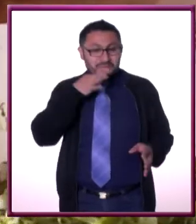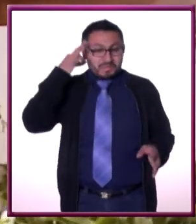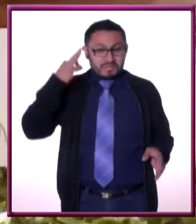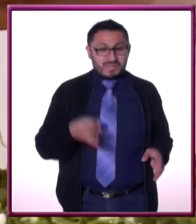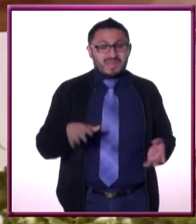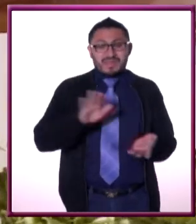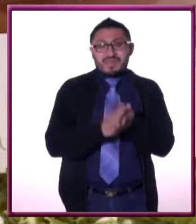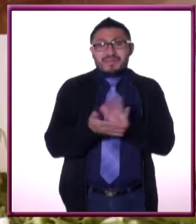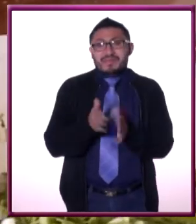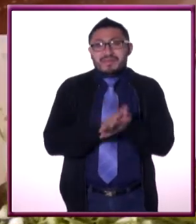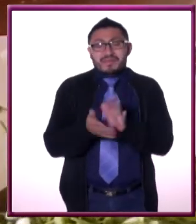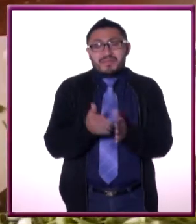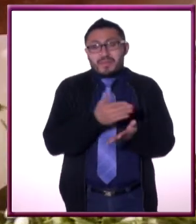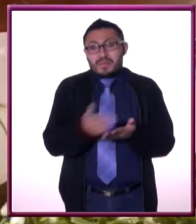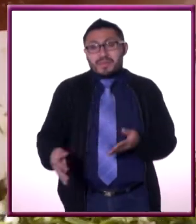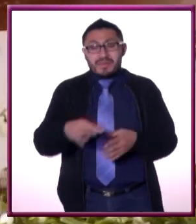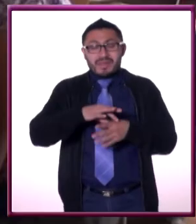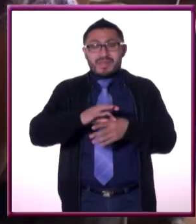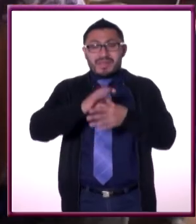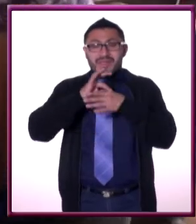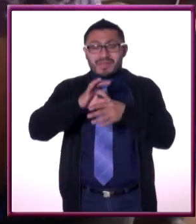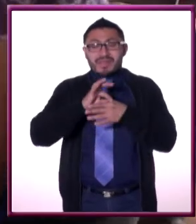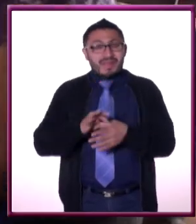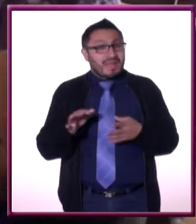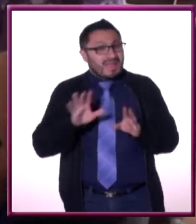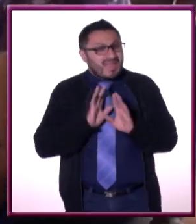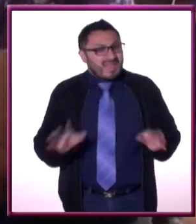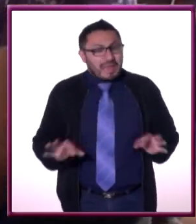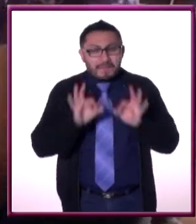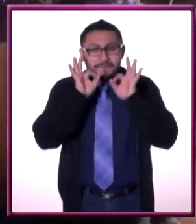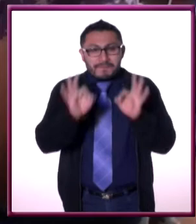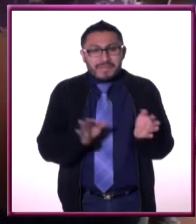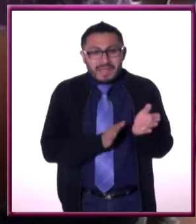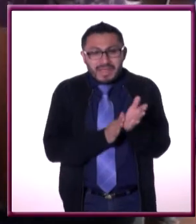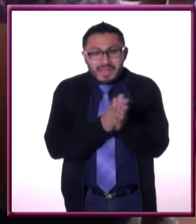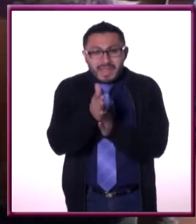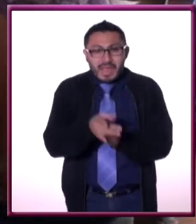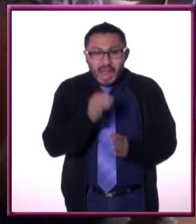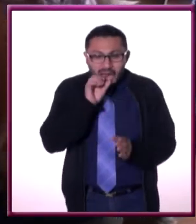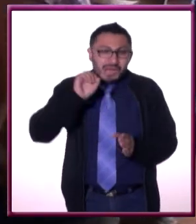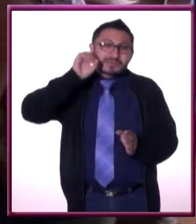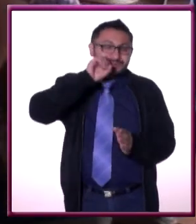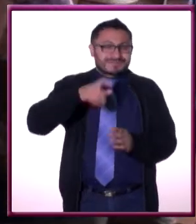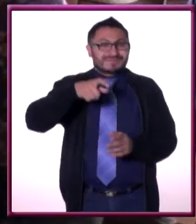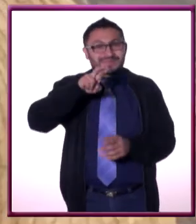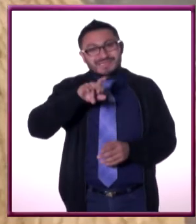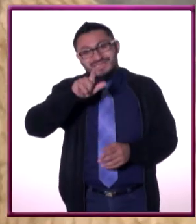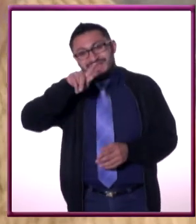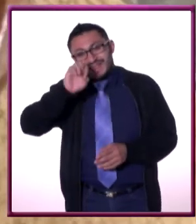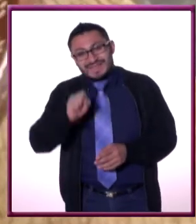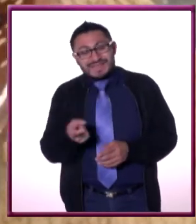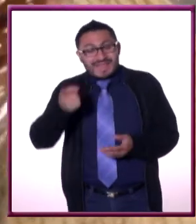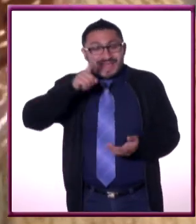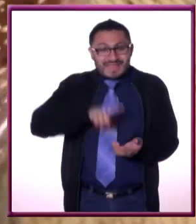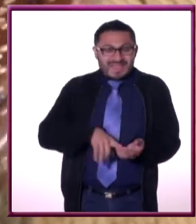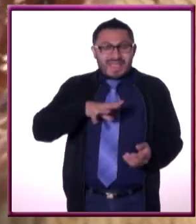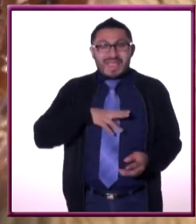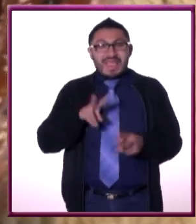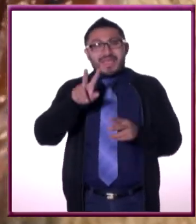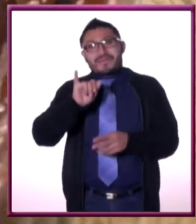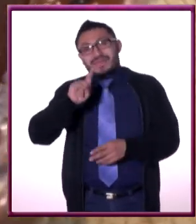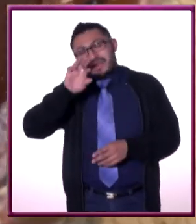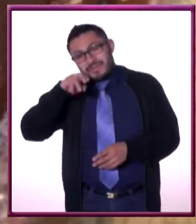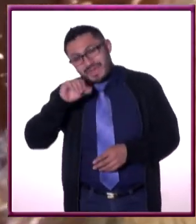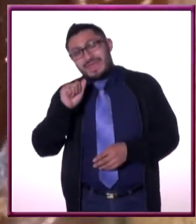unas Y tortillitas. con una tortilla caliente, Solitos con tortilla. pues sí, queda perfecto el taco de quelites. Claro. Así es. Y ahí adentro hay